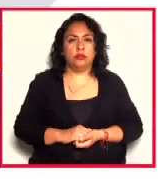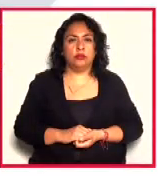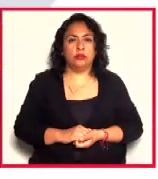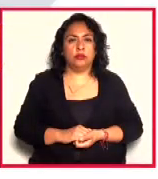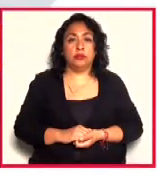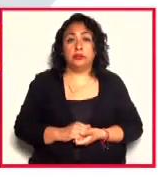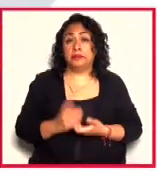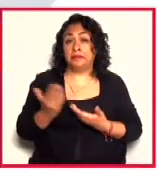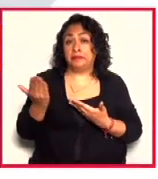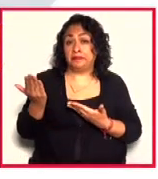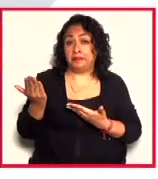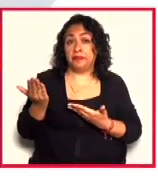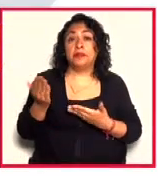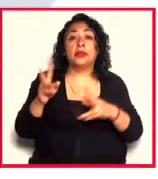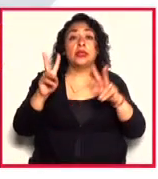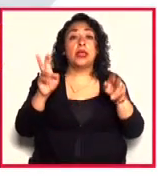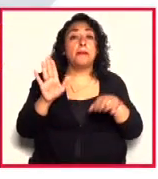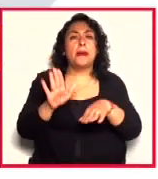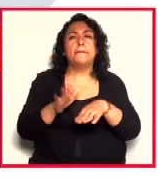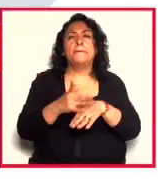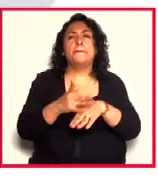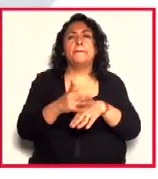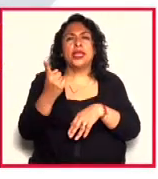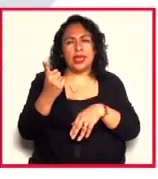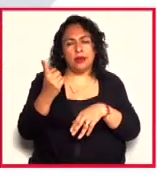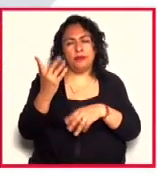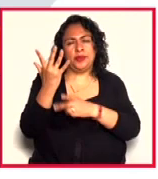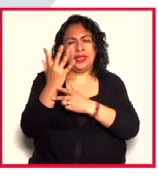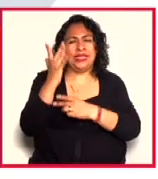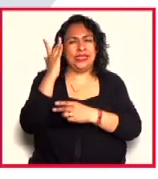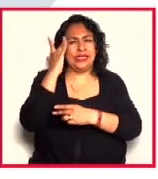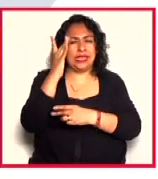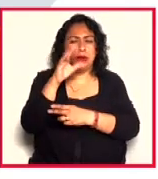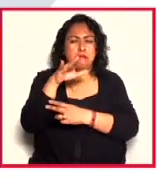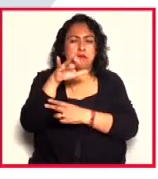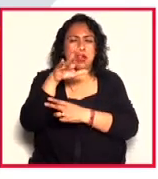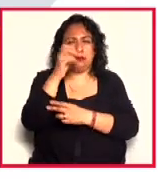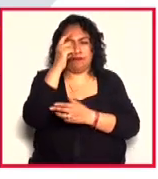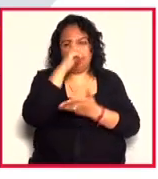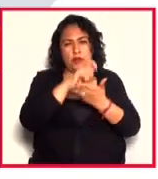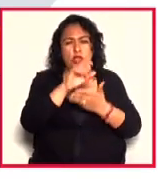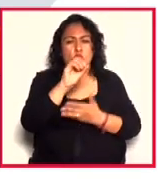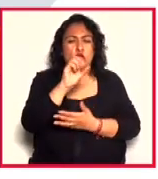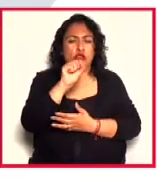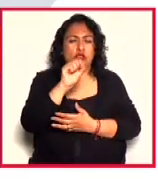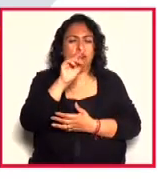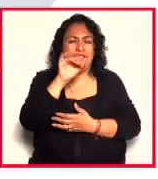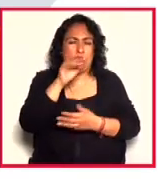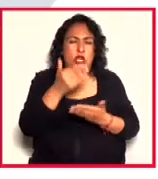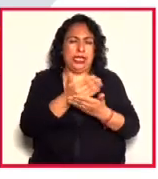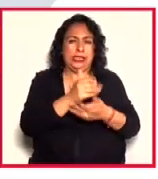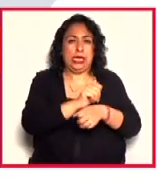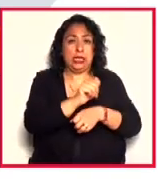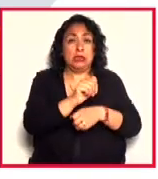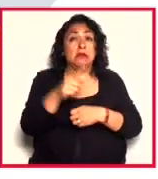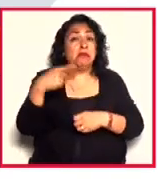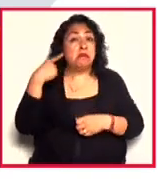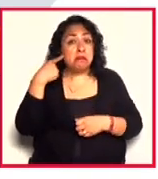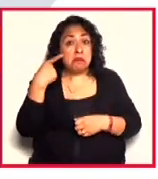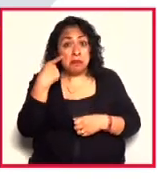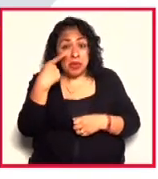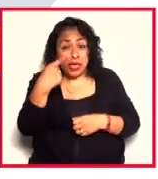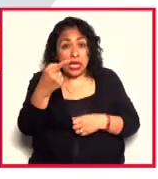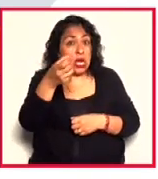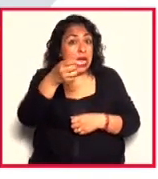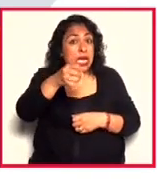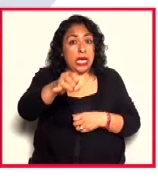Esto fue ¿Por qué? De la pasión según San Marcos, del compositor argentino Osvaldo Golijov. Y así como vieron y escucharon, así es básicamente